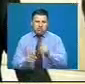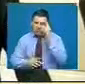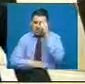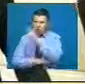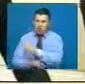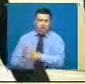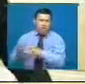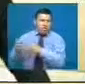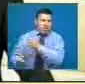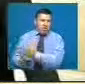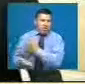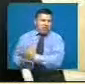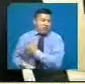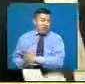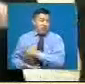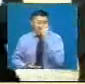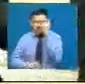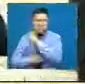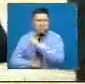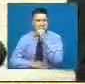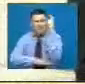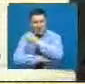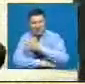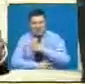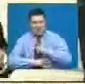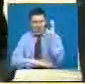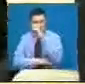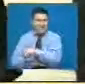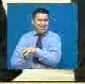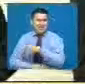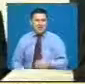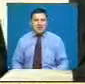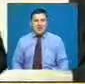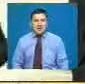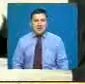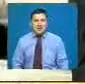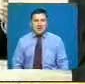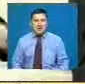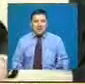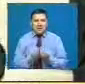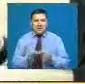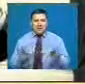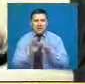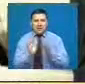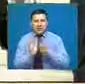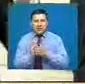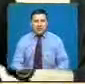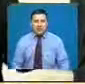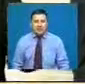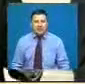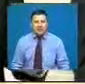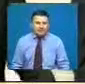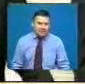Ecopetrol? De esto ya habíamos hablado. Estas cifras yo ya las había mencionado en otro debate. Y le había dicho, por